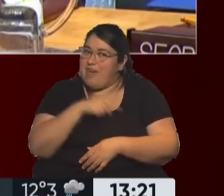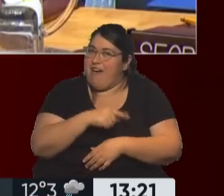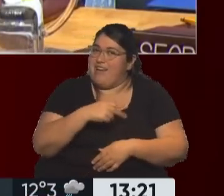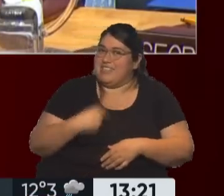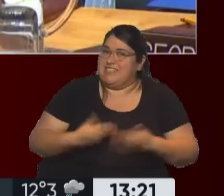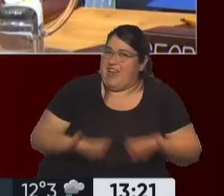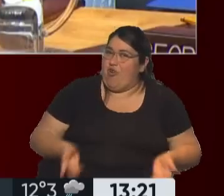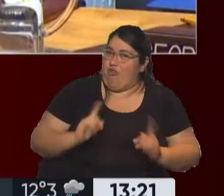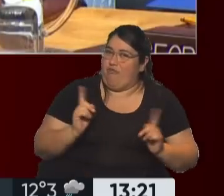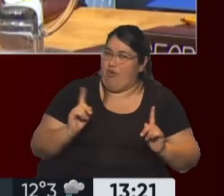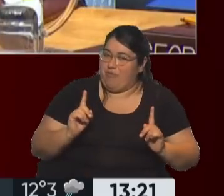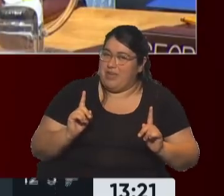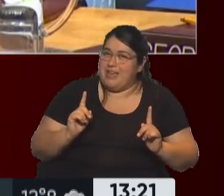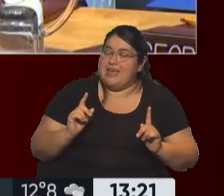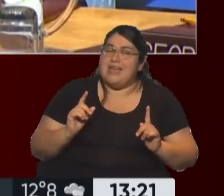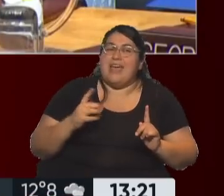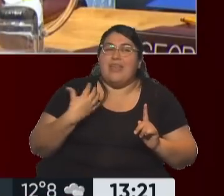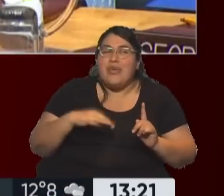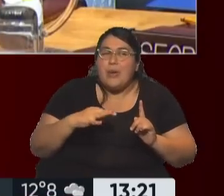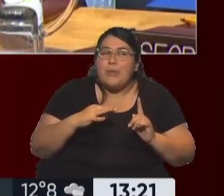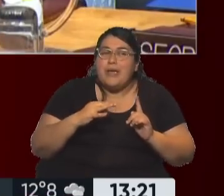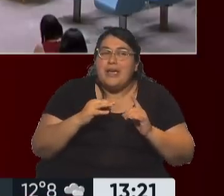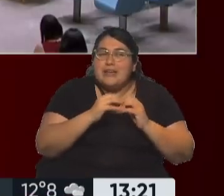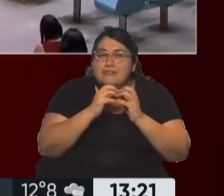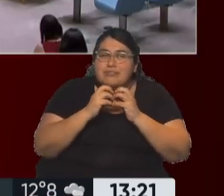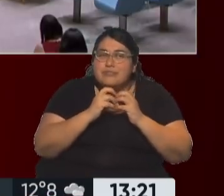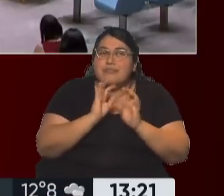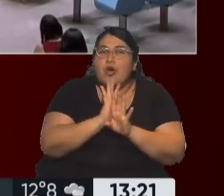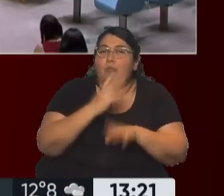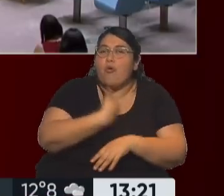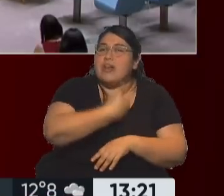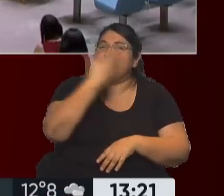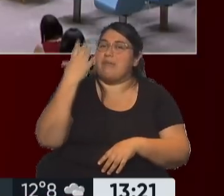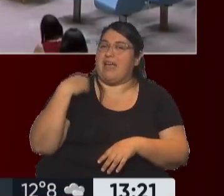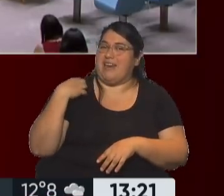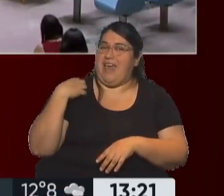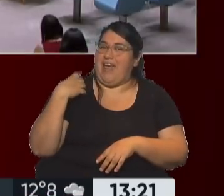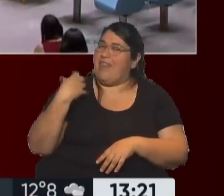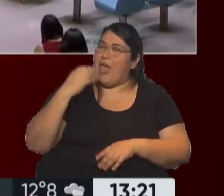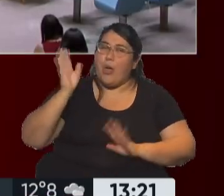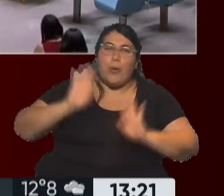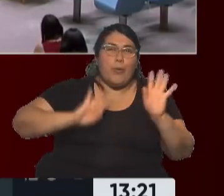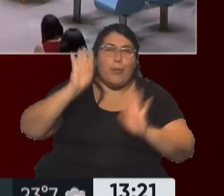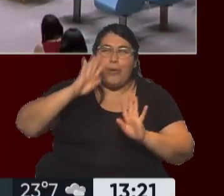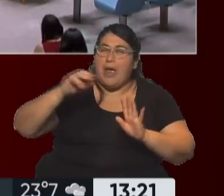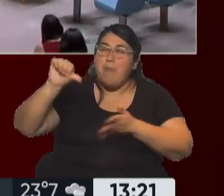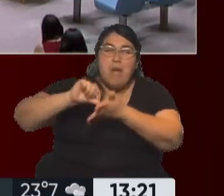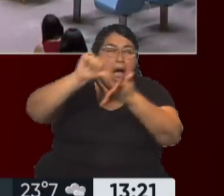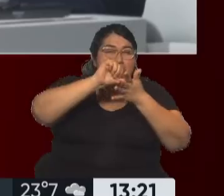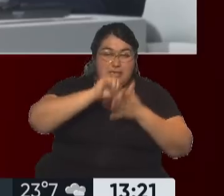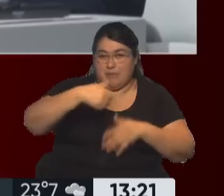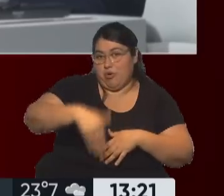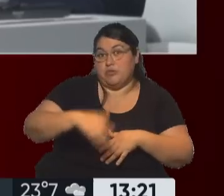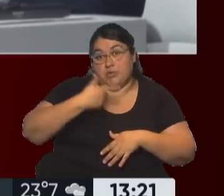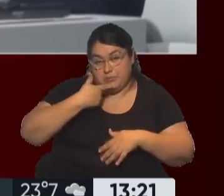tiene que haber una discusión y una rosca en el seno de la Asamblea General, con lo cual tiene que ser aprobado por todos los estados, que es ahora en septiembre,